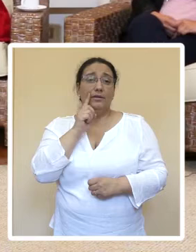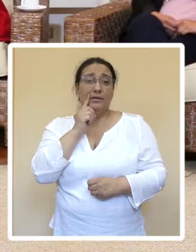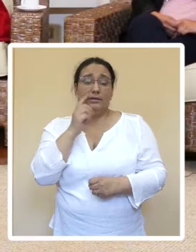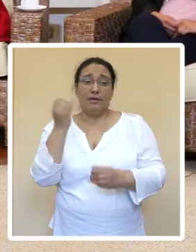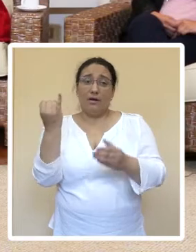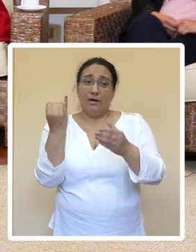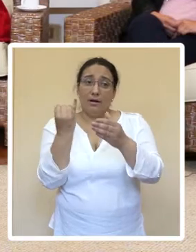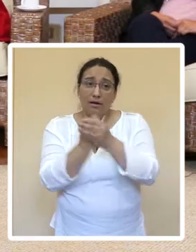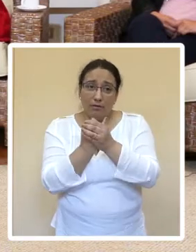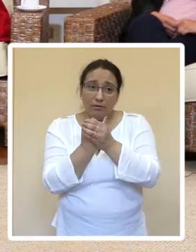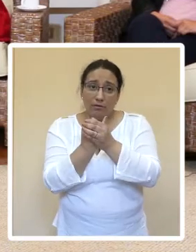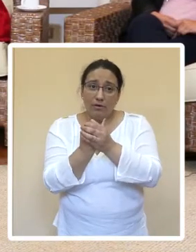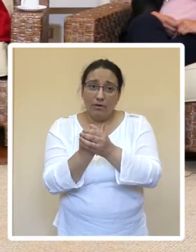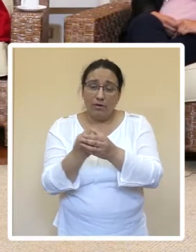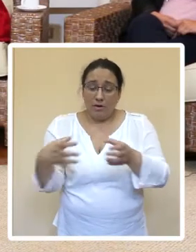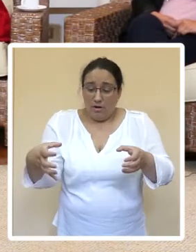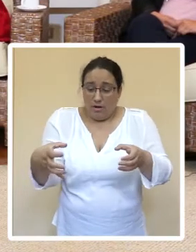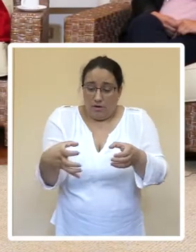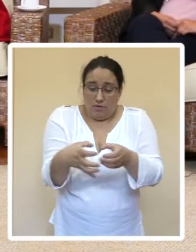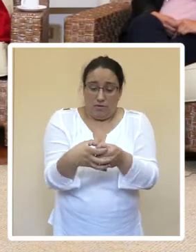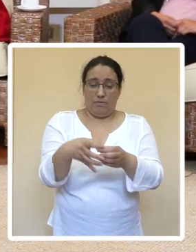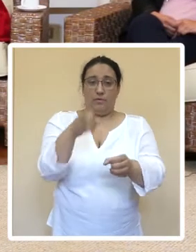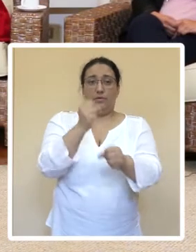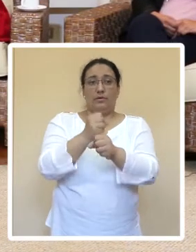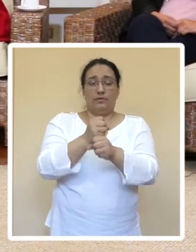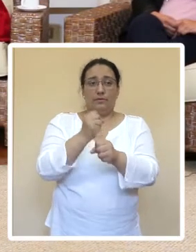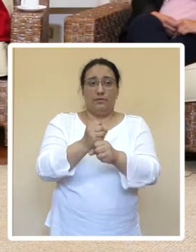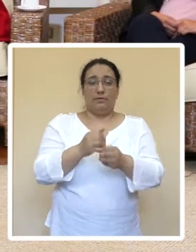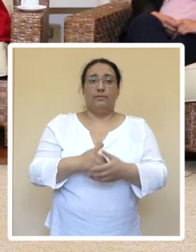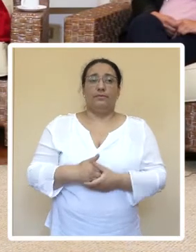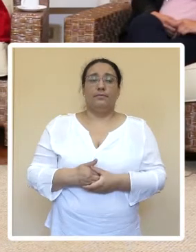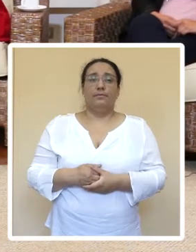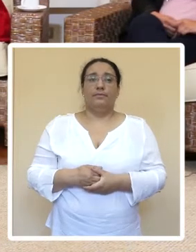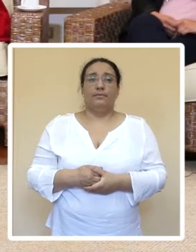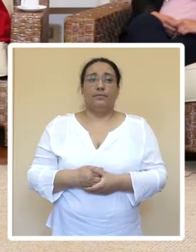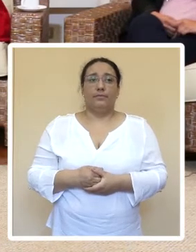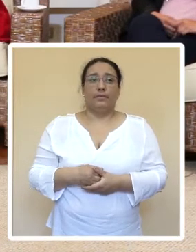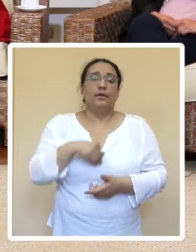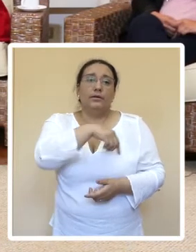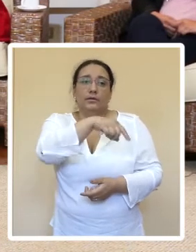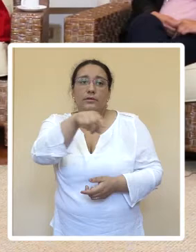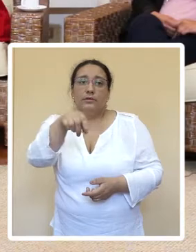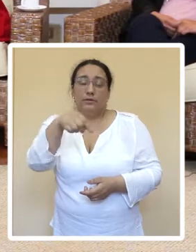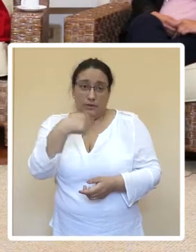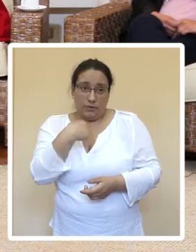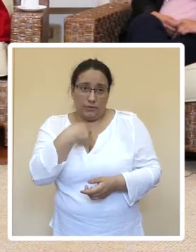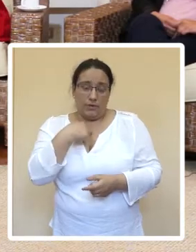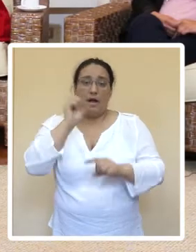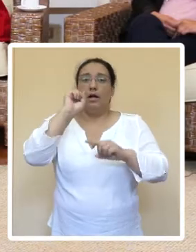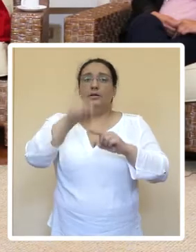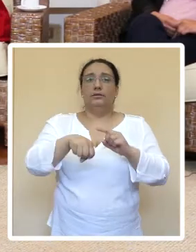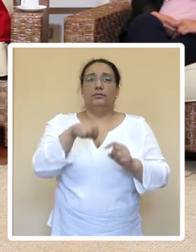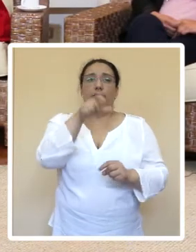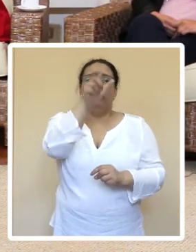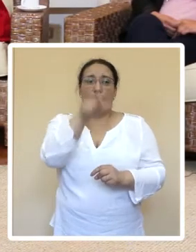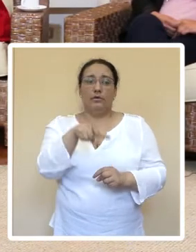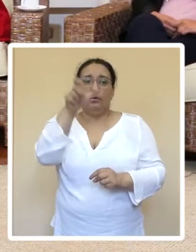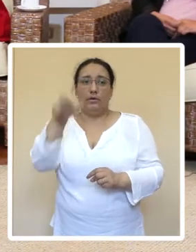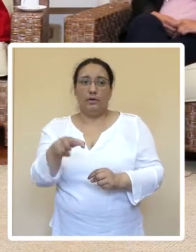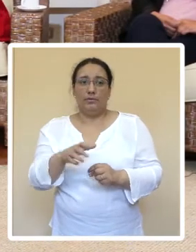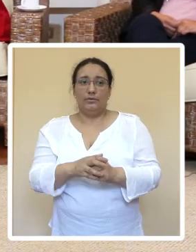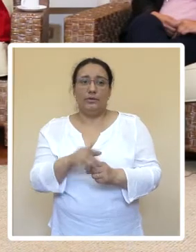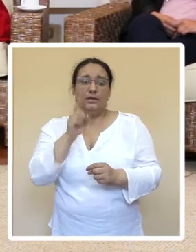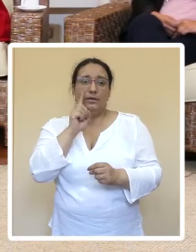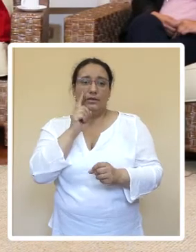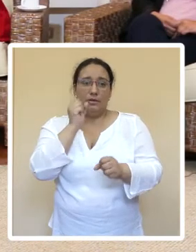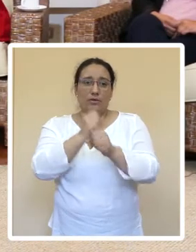dentro del equipo, porque consideramos que si uno acepta a una persona es llevar una